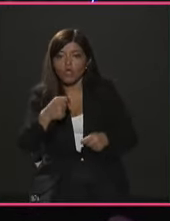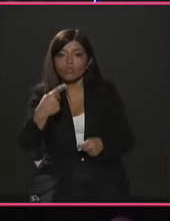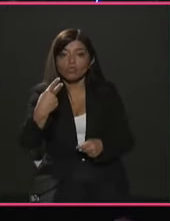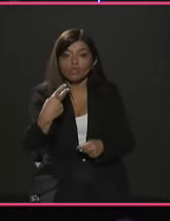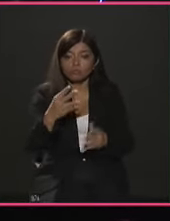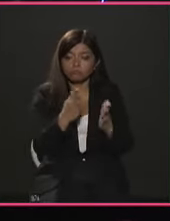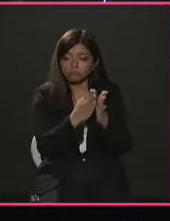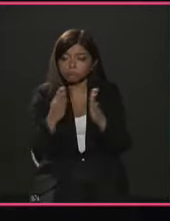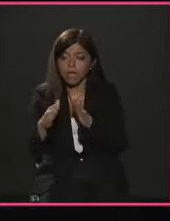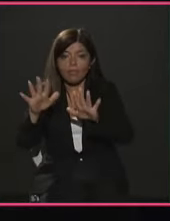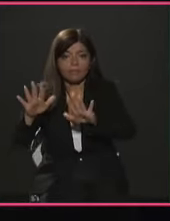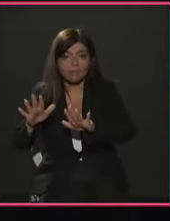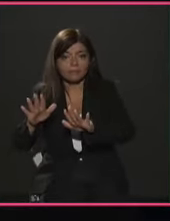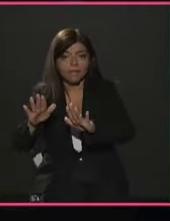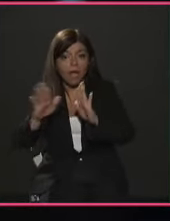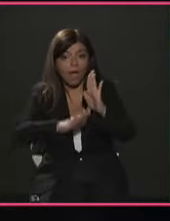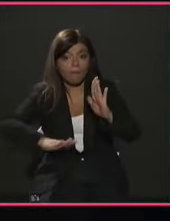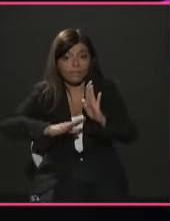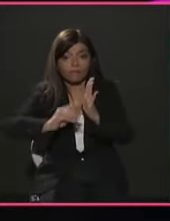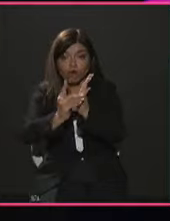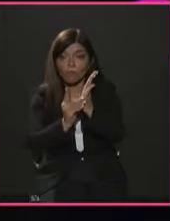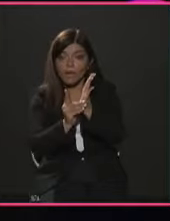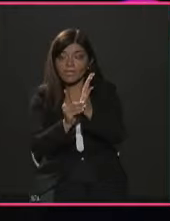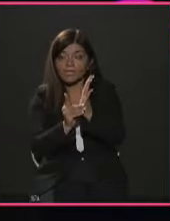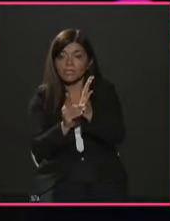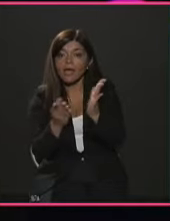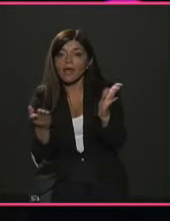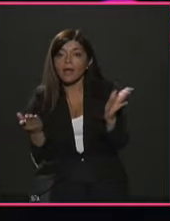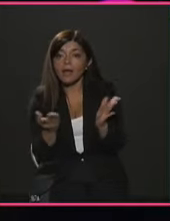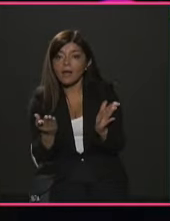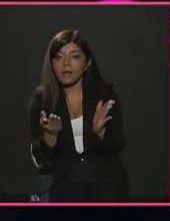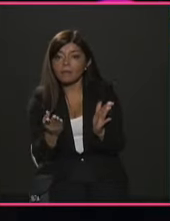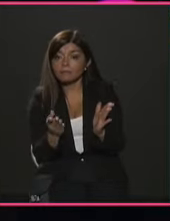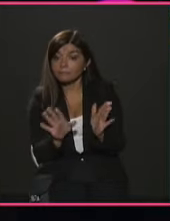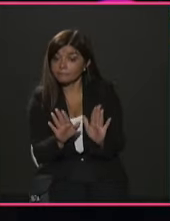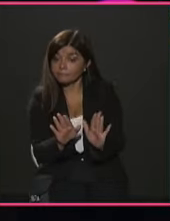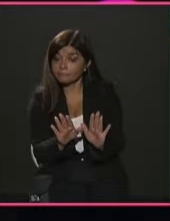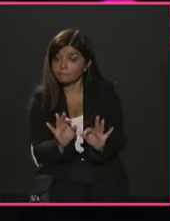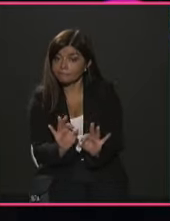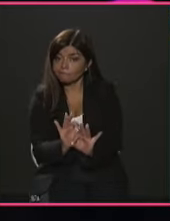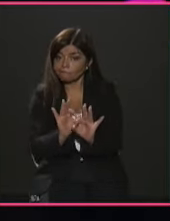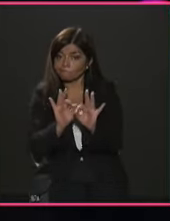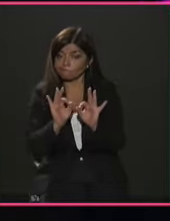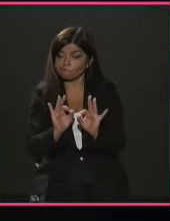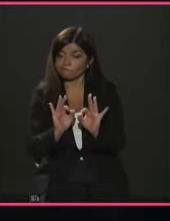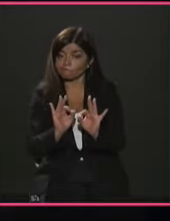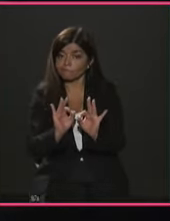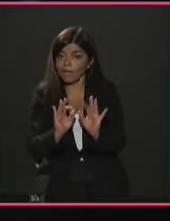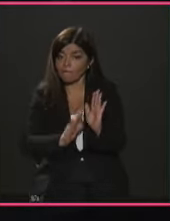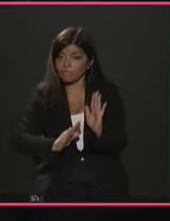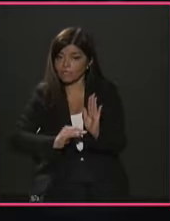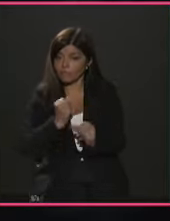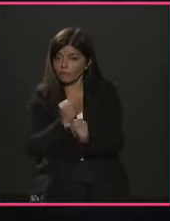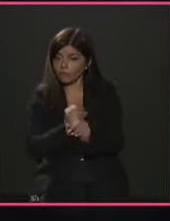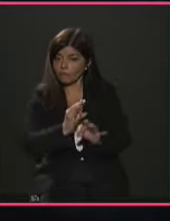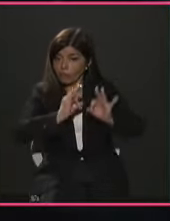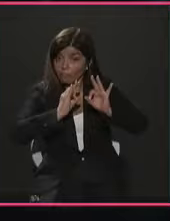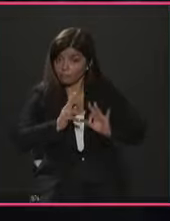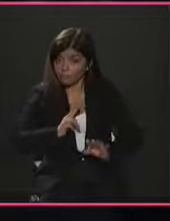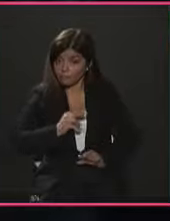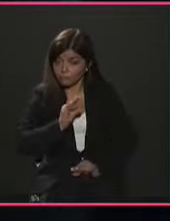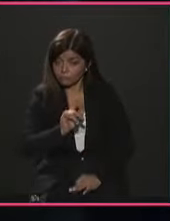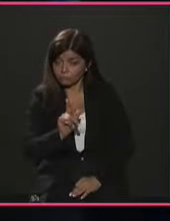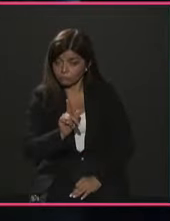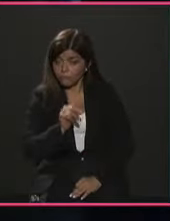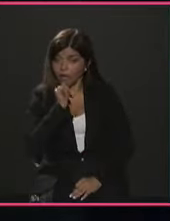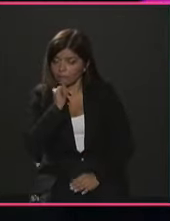10 Eso quiere decir que las plataformas digitales no están teniendo los estándares básicos de trabajo decente ahora